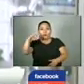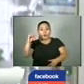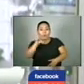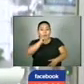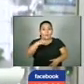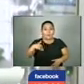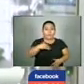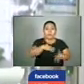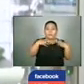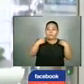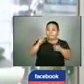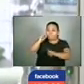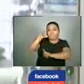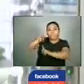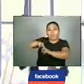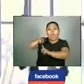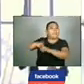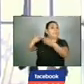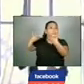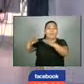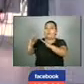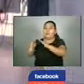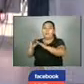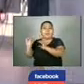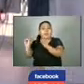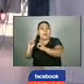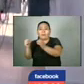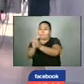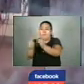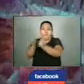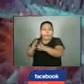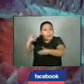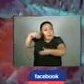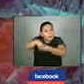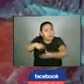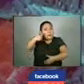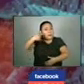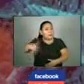de salud confirman que el paciente se encuentra aislado y sin complicaciones.